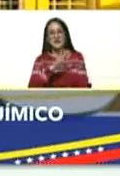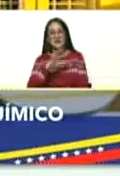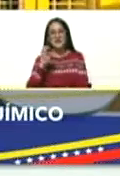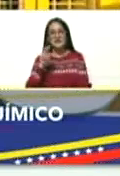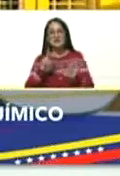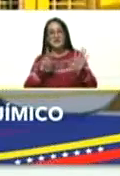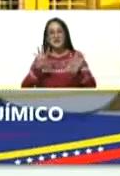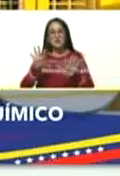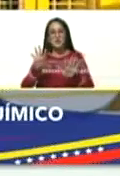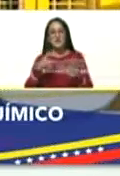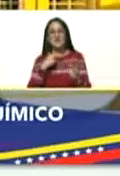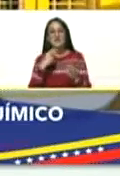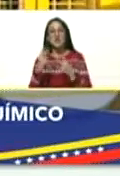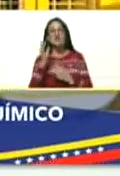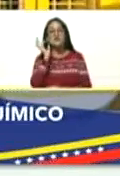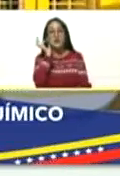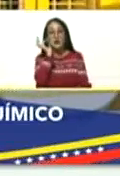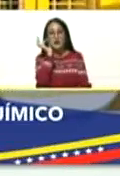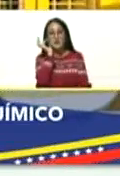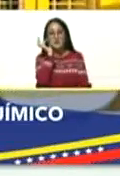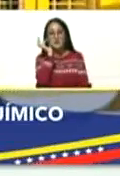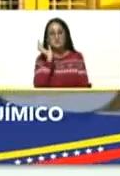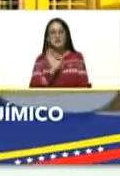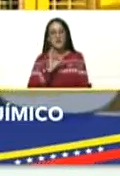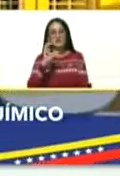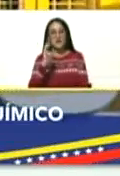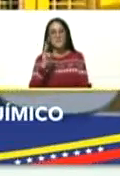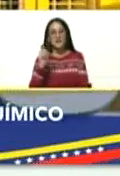5.579 son voceras de los CPT,